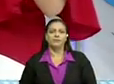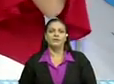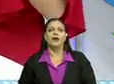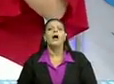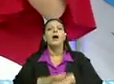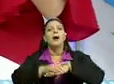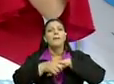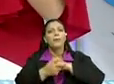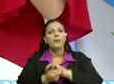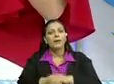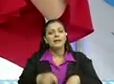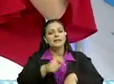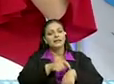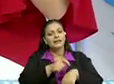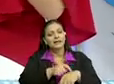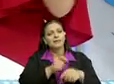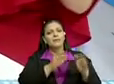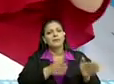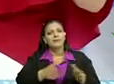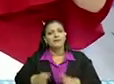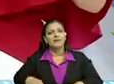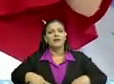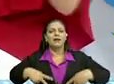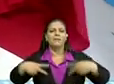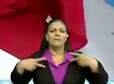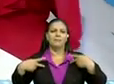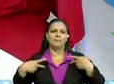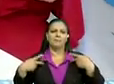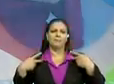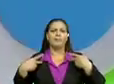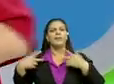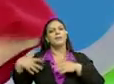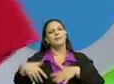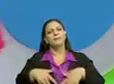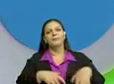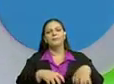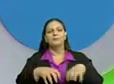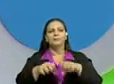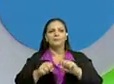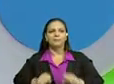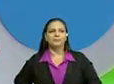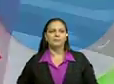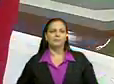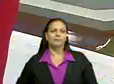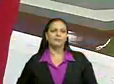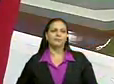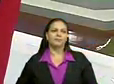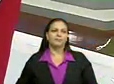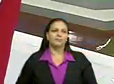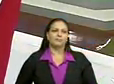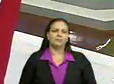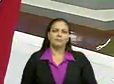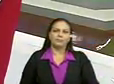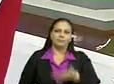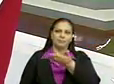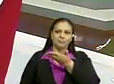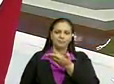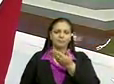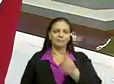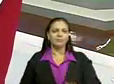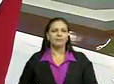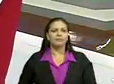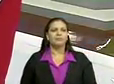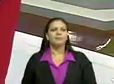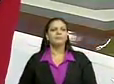cada minuto de tu vida. Aquello es esencial, nunca lo olvides. Mayra tiene enseguida el detalle de